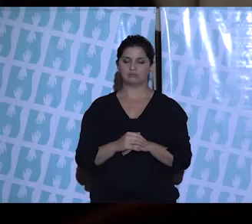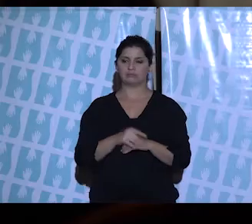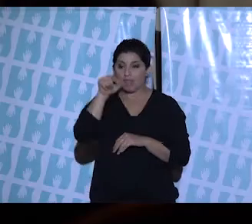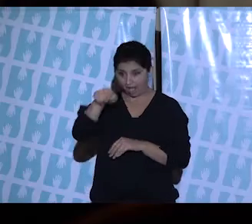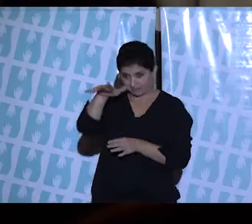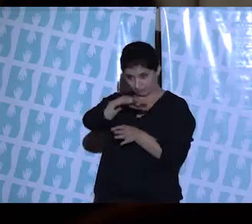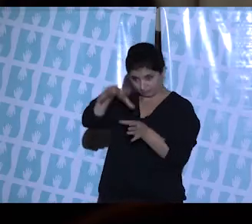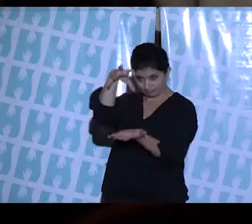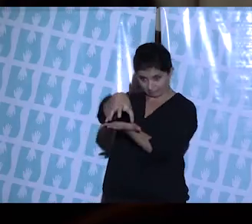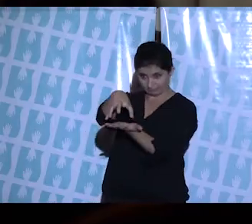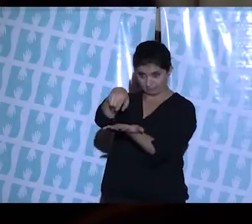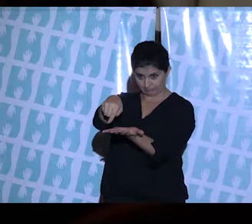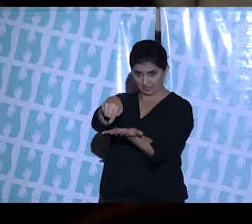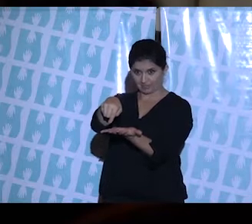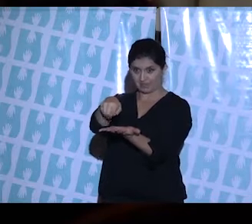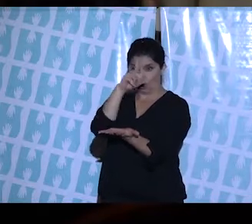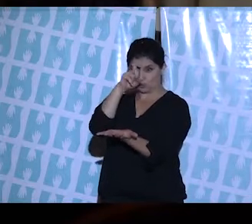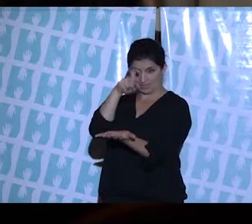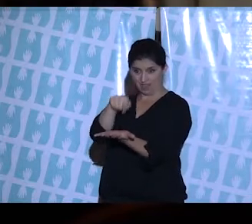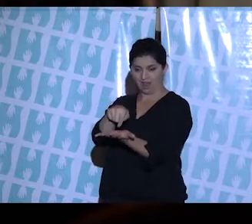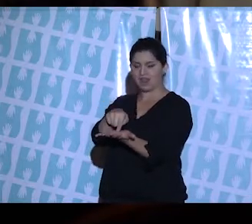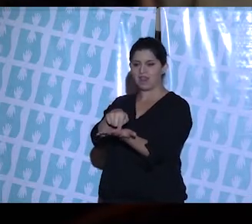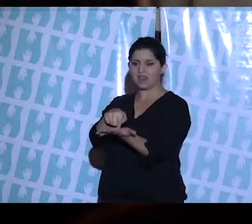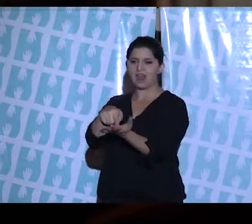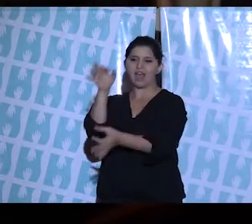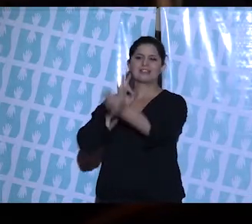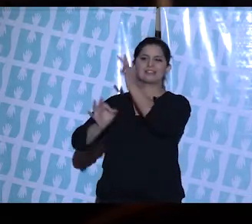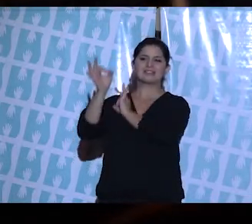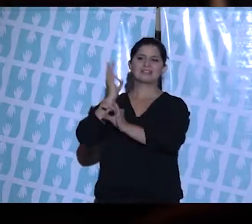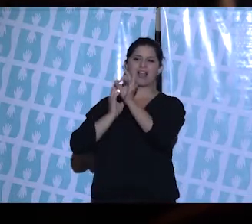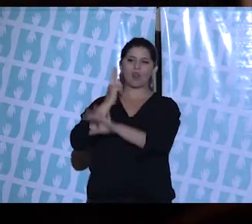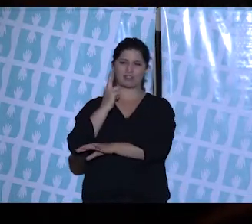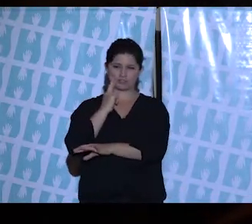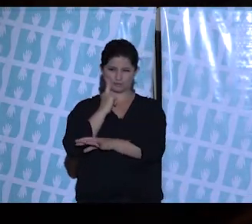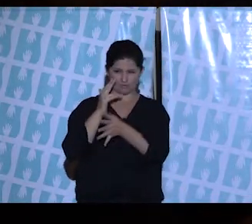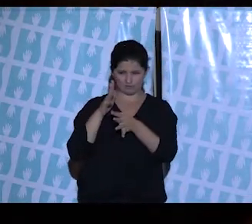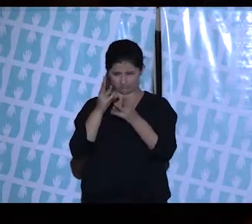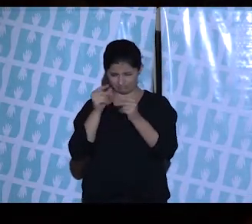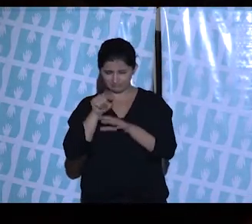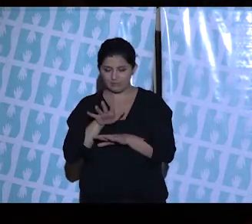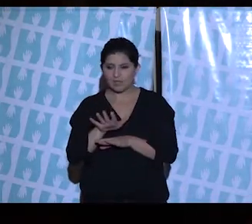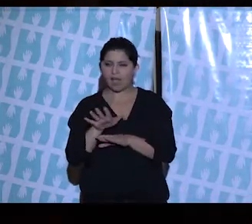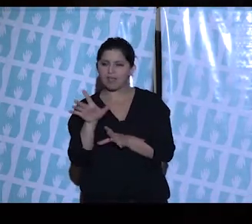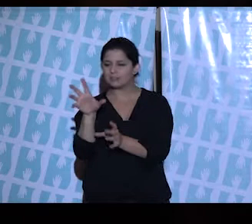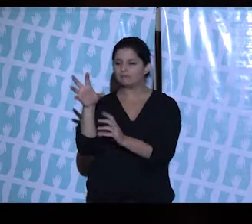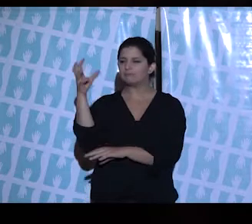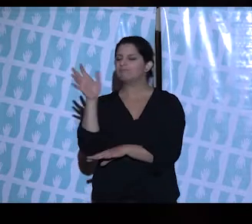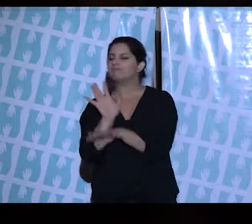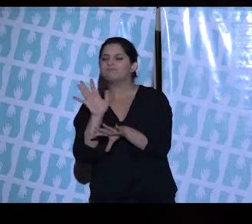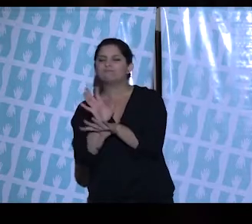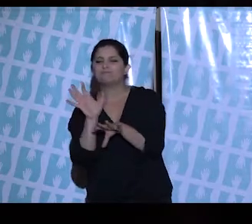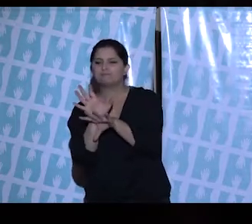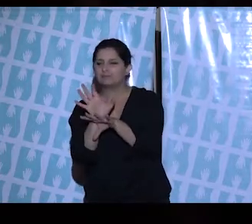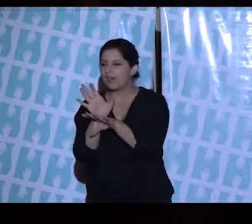Ese lugar, en fines del siglo XIX, era una especie de faro de atracción